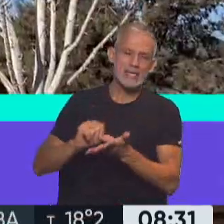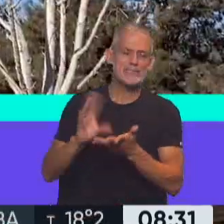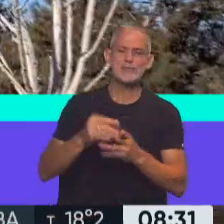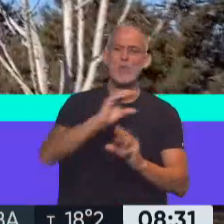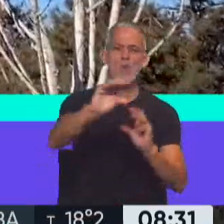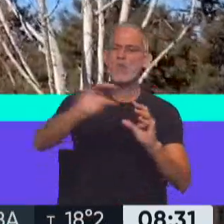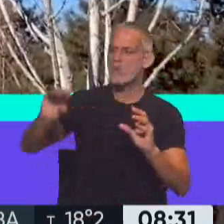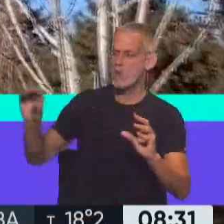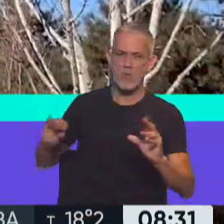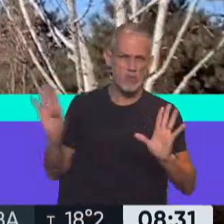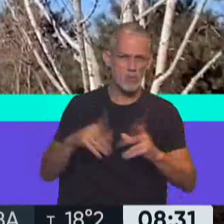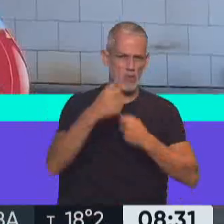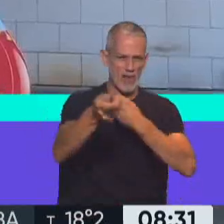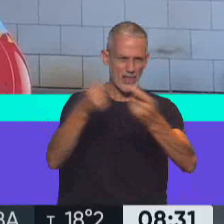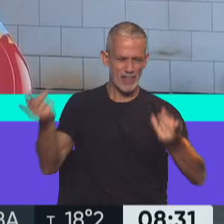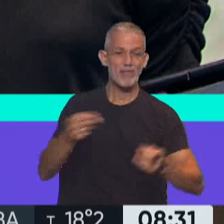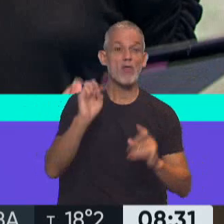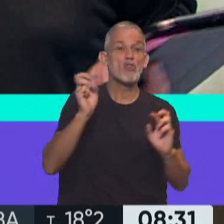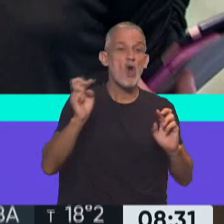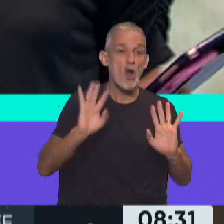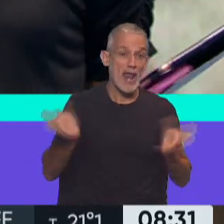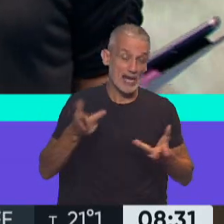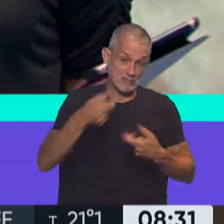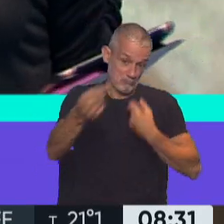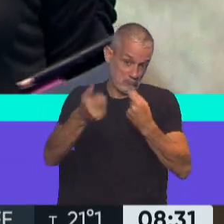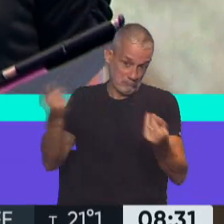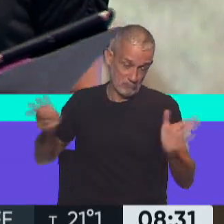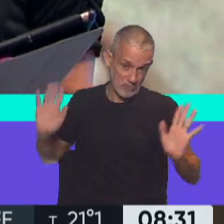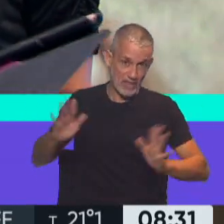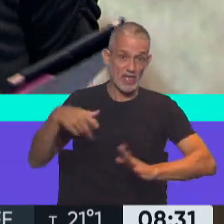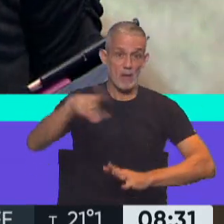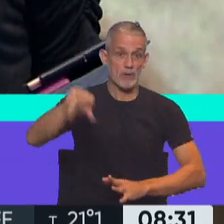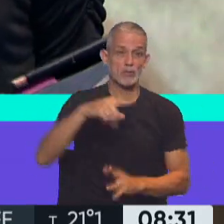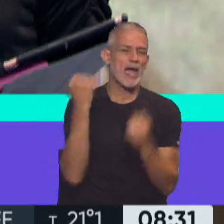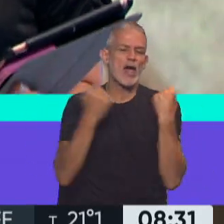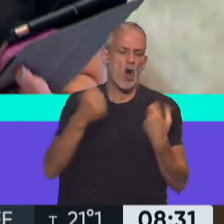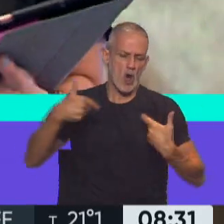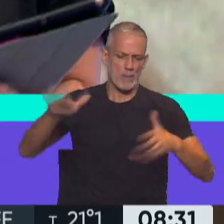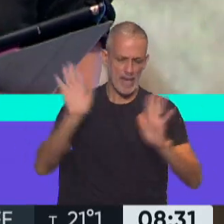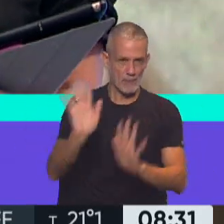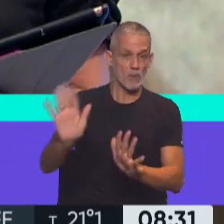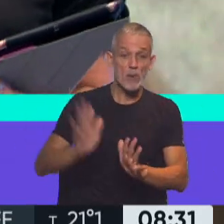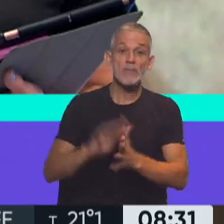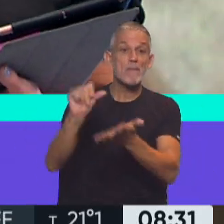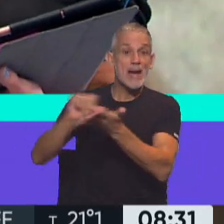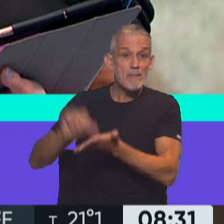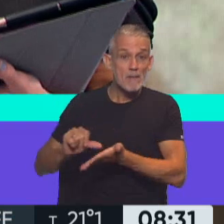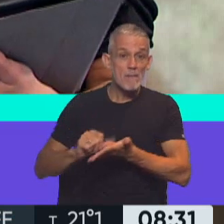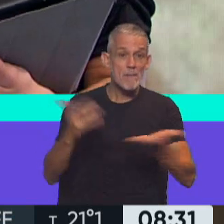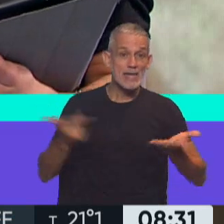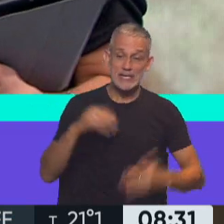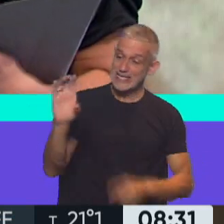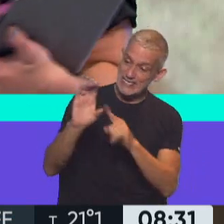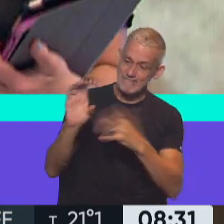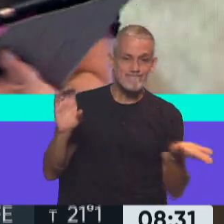año de la pandemia les doy dólares para que utilicen para sus economías fueron muchos países todavía no